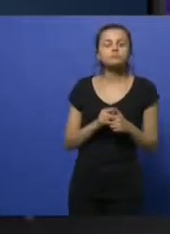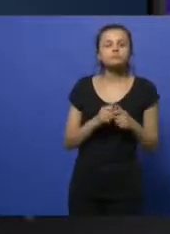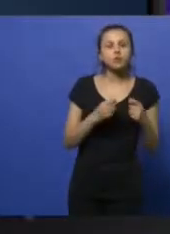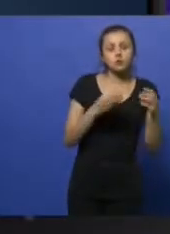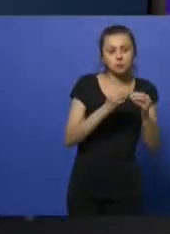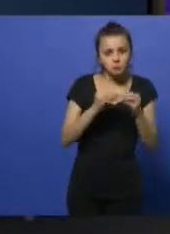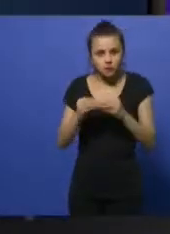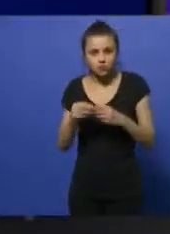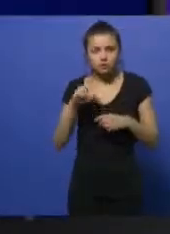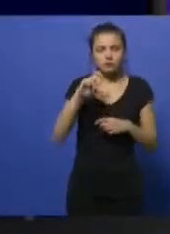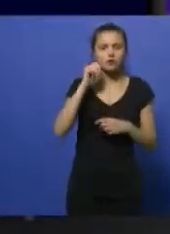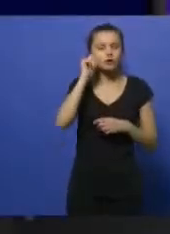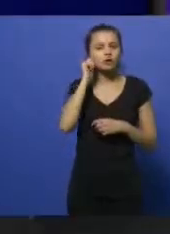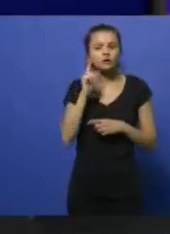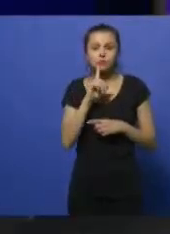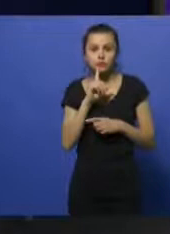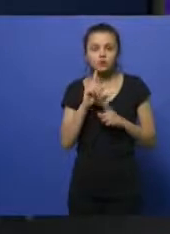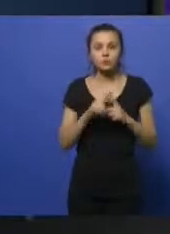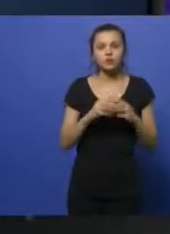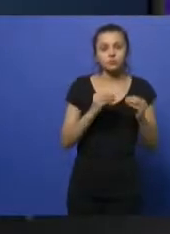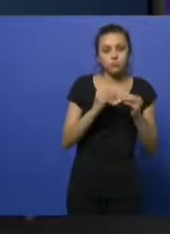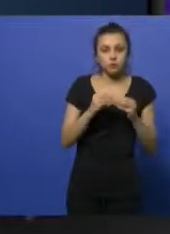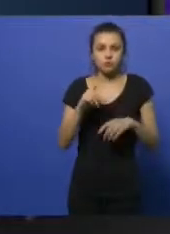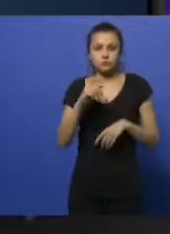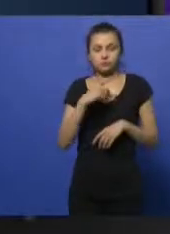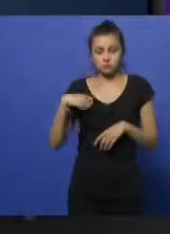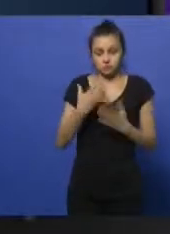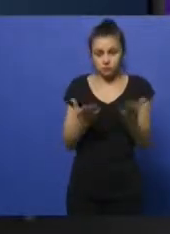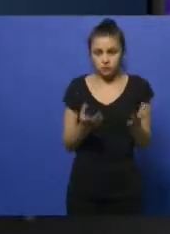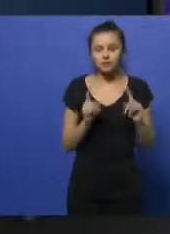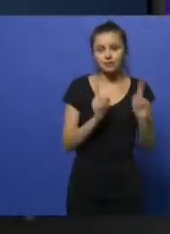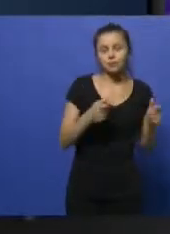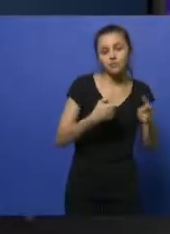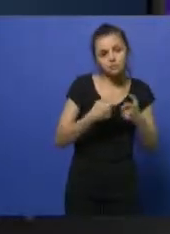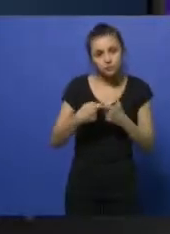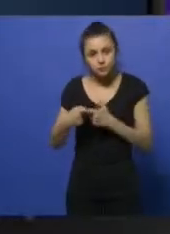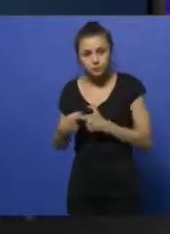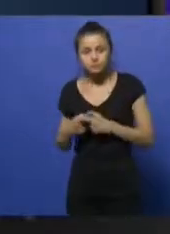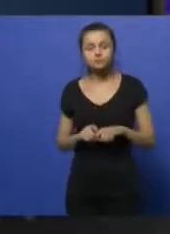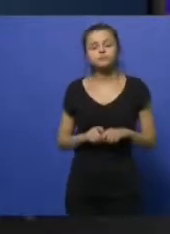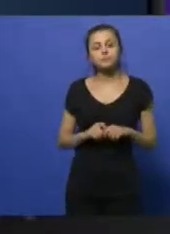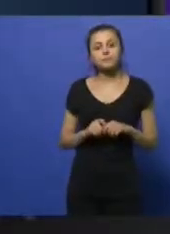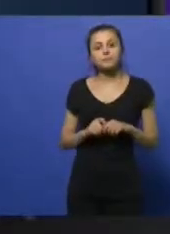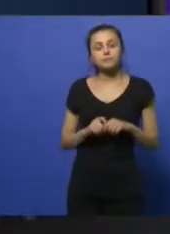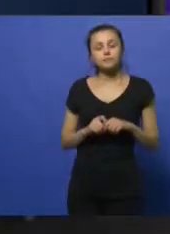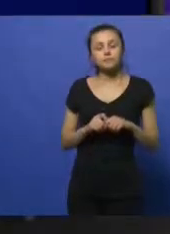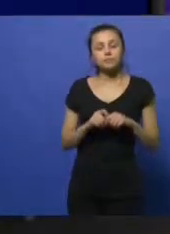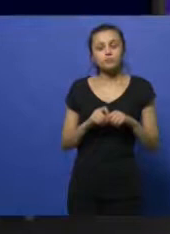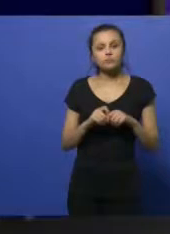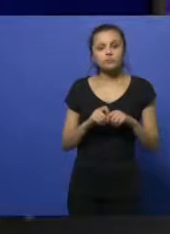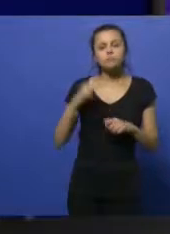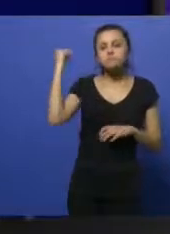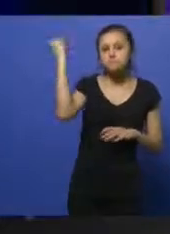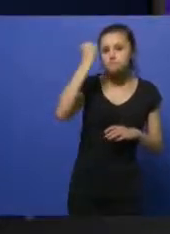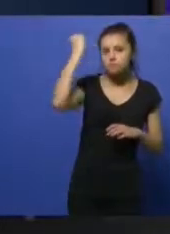la CTA, organizaciones sociales y bueno, todos los gremios que estamos incluidos en cada una de las centrales, una herramienta fundamental, como